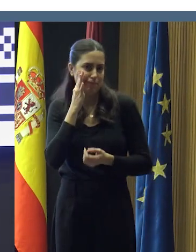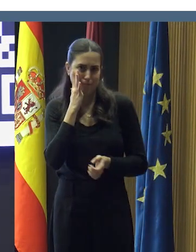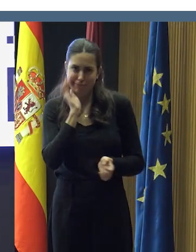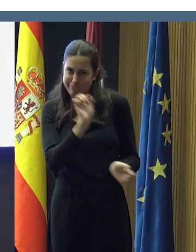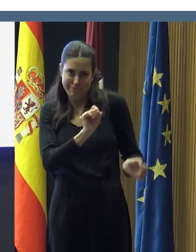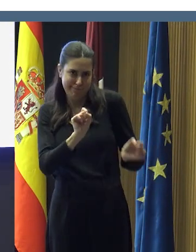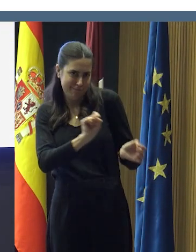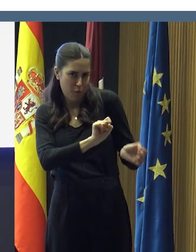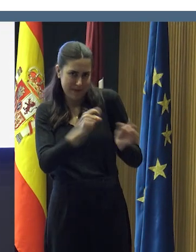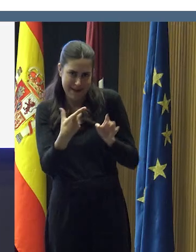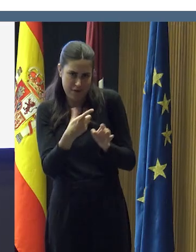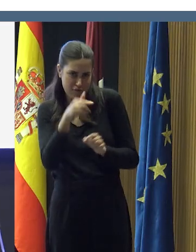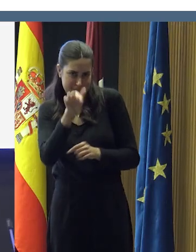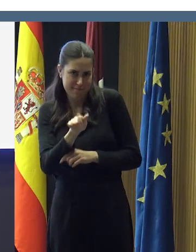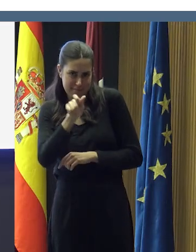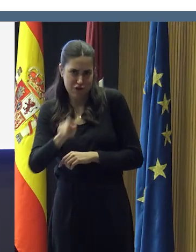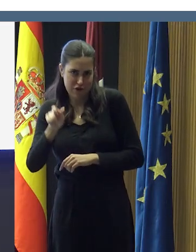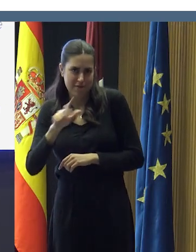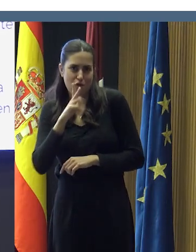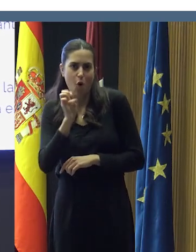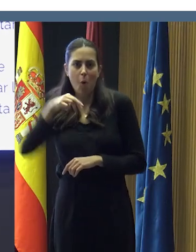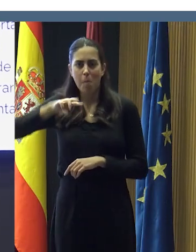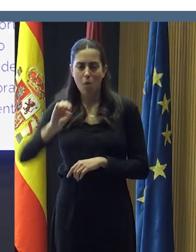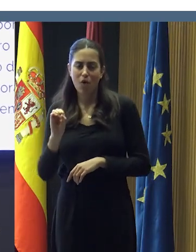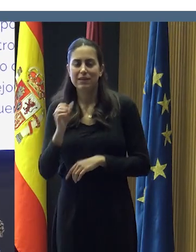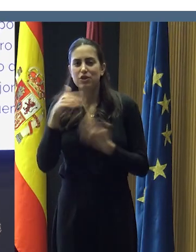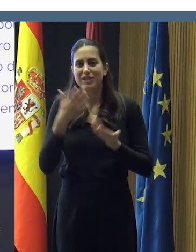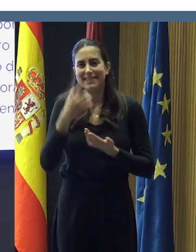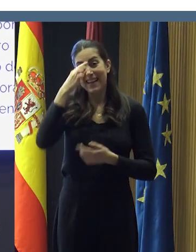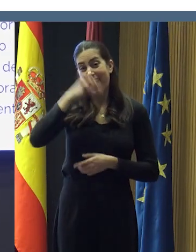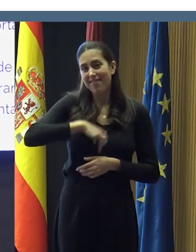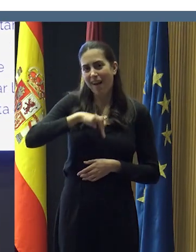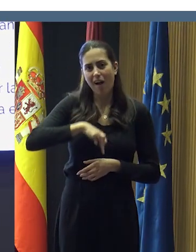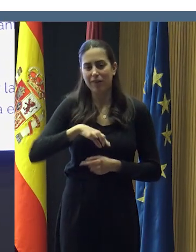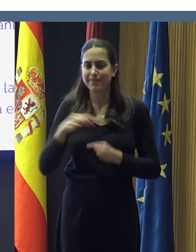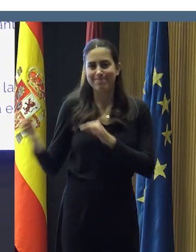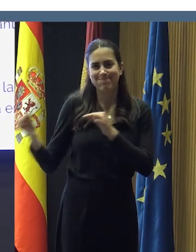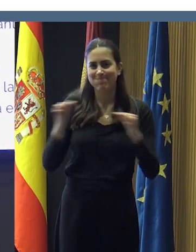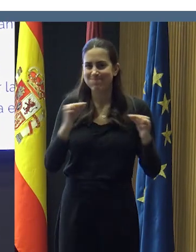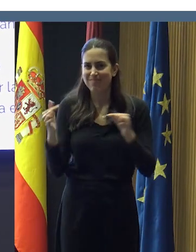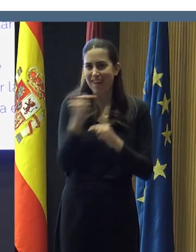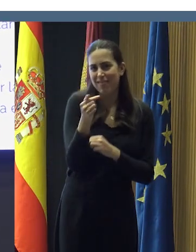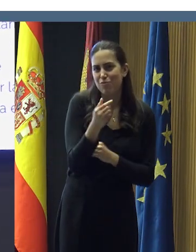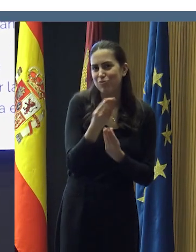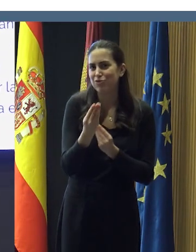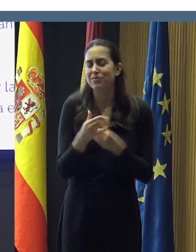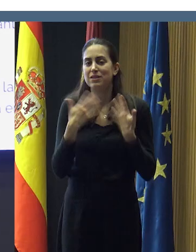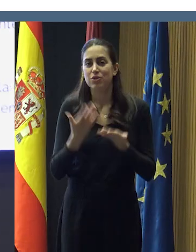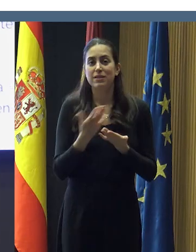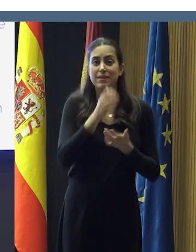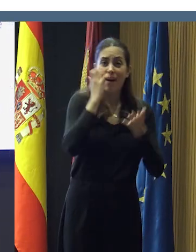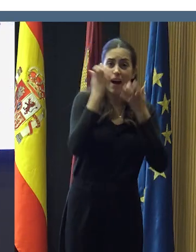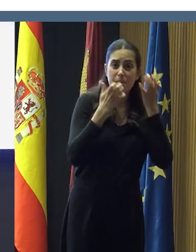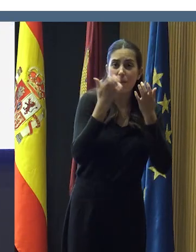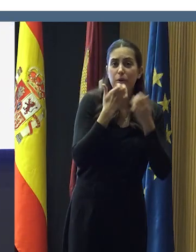Homo sapiens, ¿no? Entonces, éticamente tampoco había muchas connotaciones. Y se ha visto que esos modelos se pueden hacer de